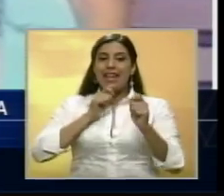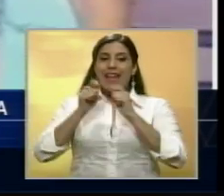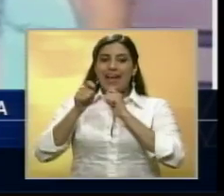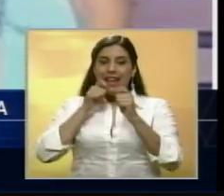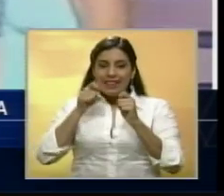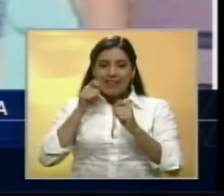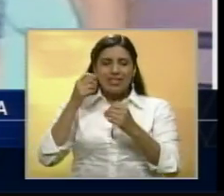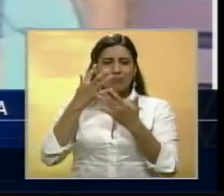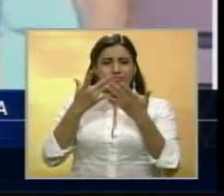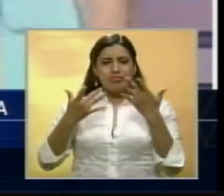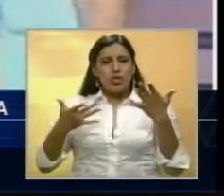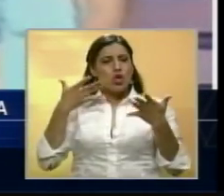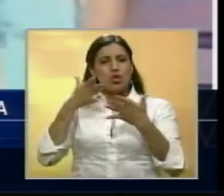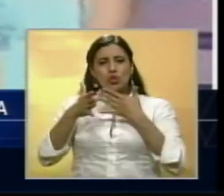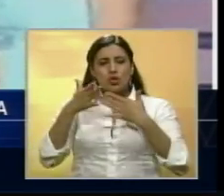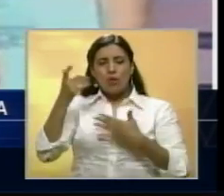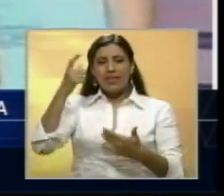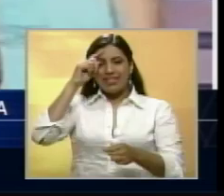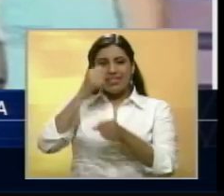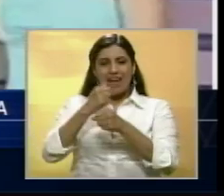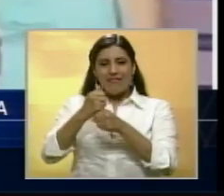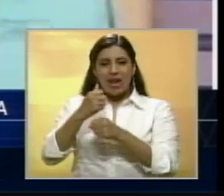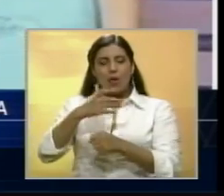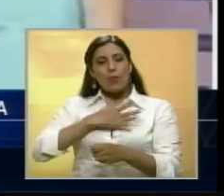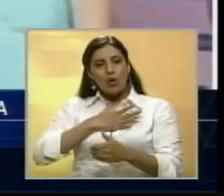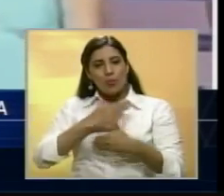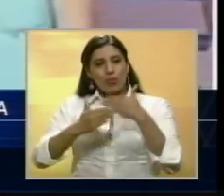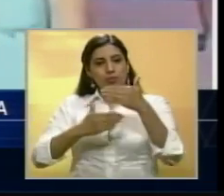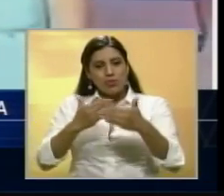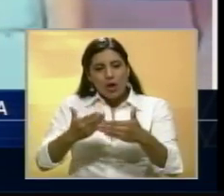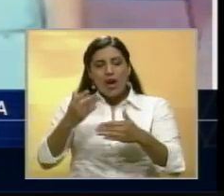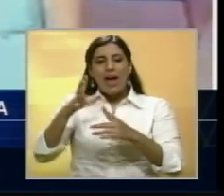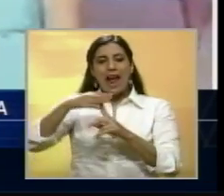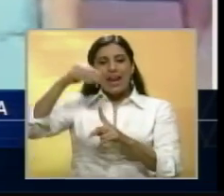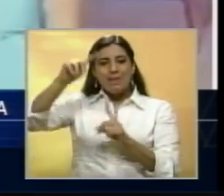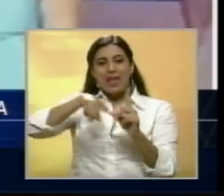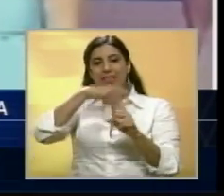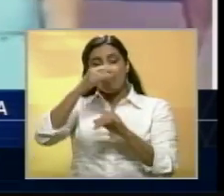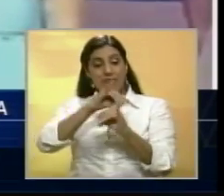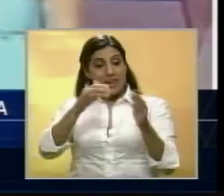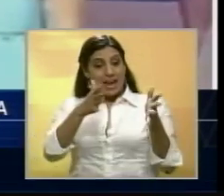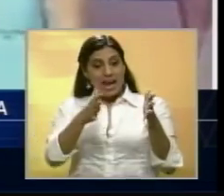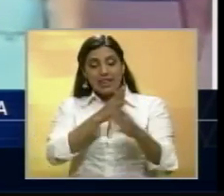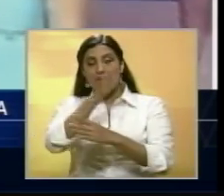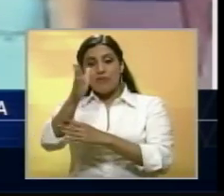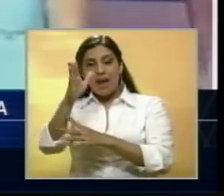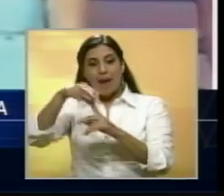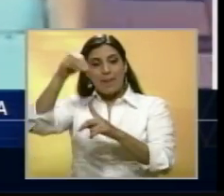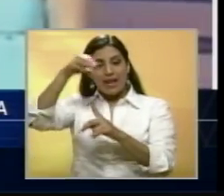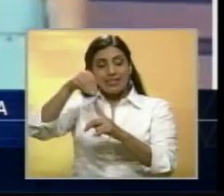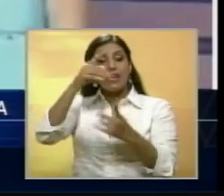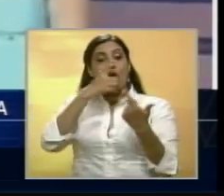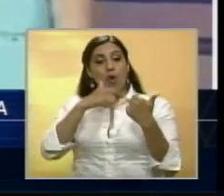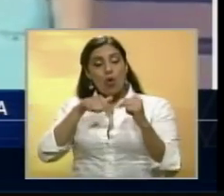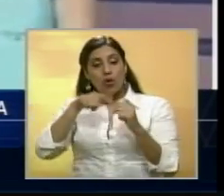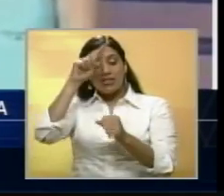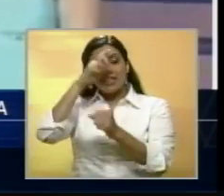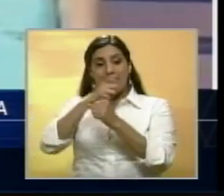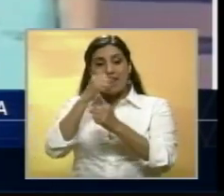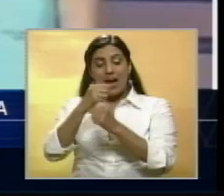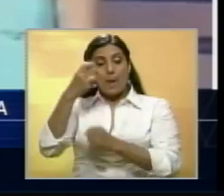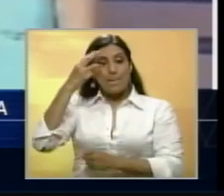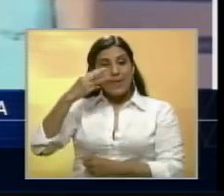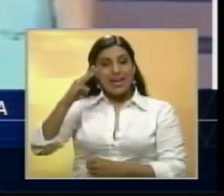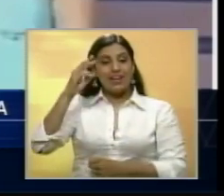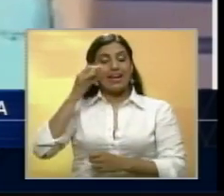reportaje extenso acerca de ella durante su paso por París después de haber ganado el Miss Mundo. Además, trabajó en México,